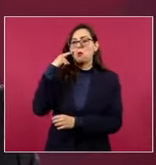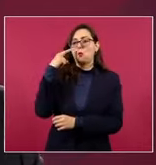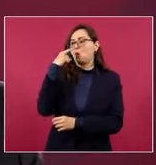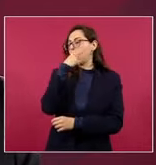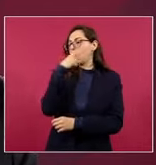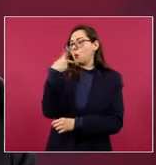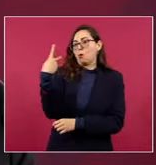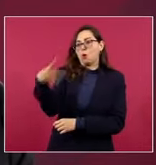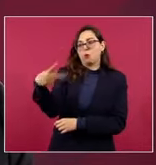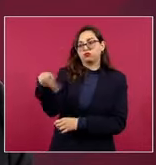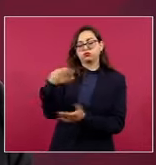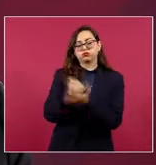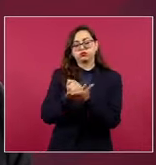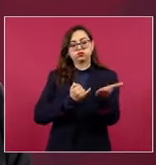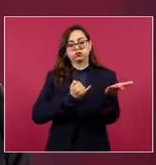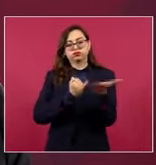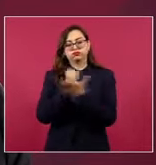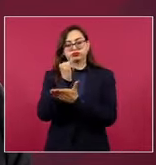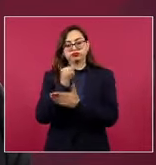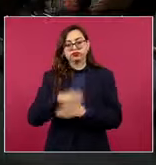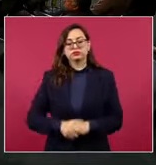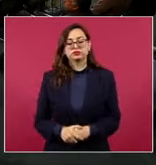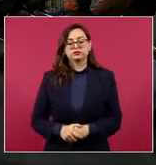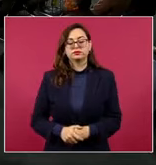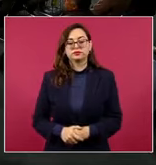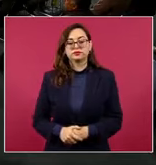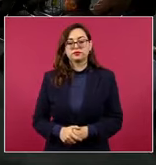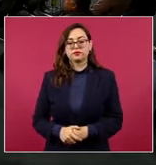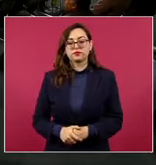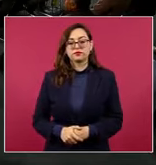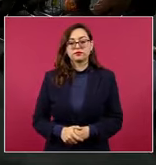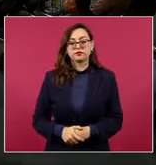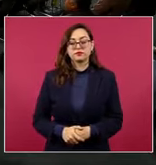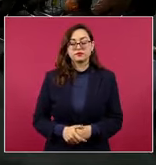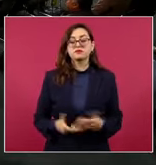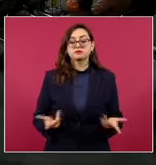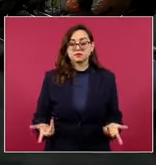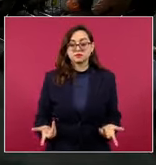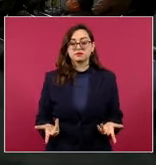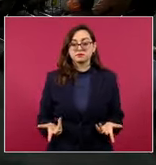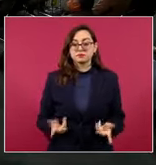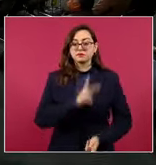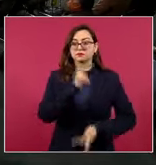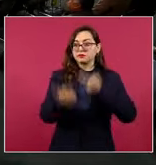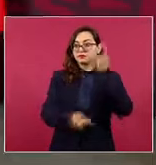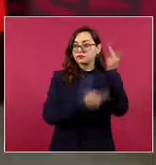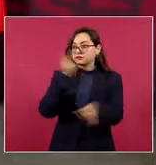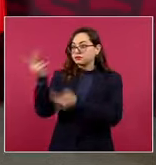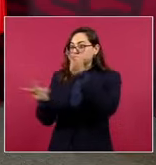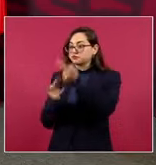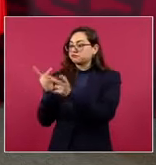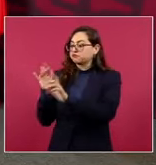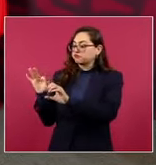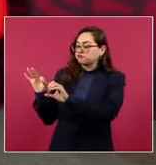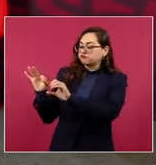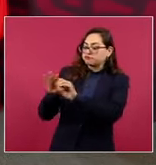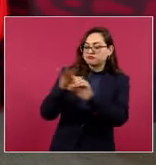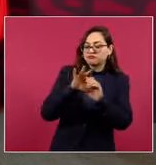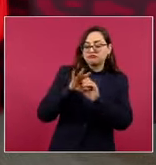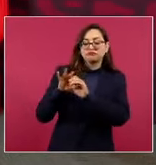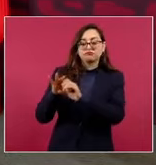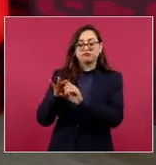enjuiciara a los expresidentes. Y se llevó a cabo una consulta,